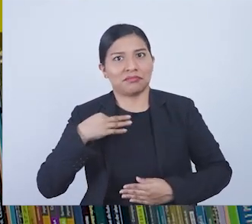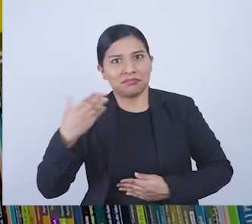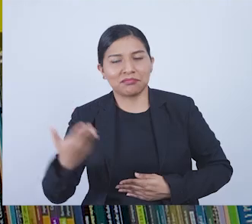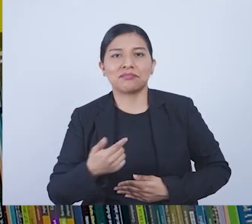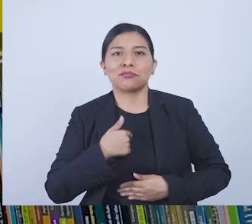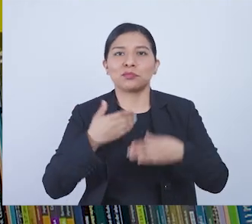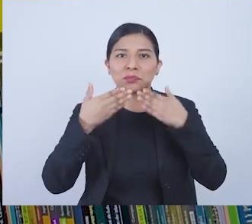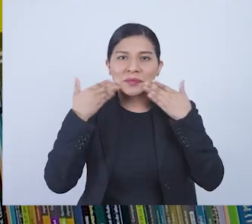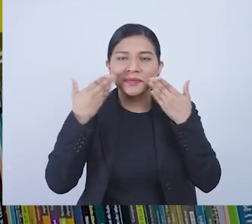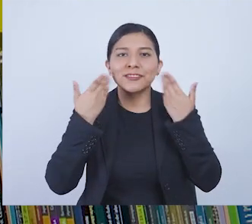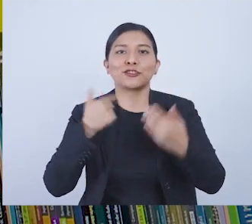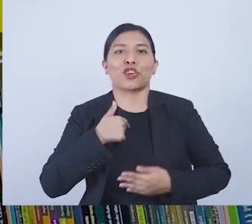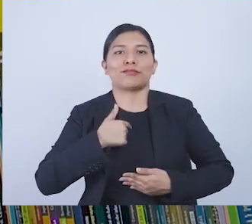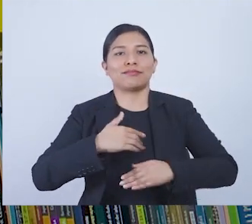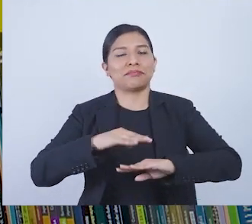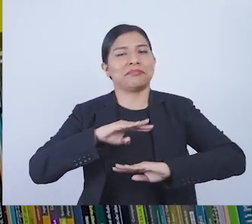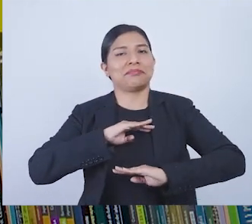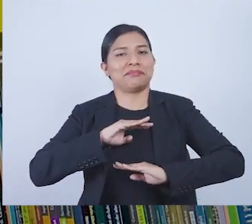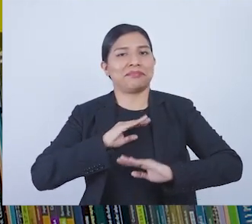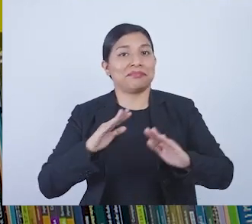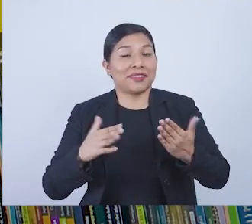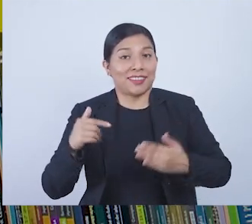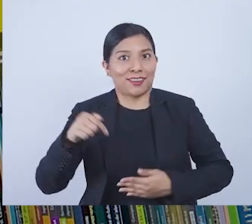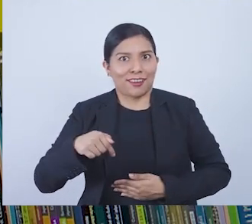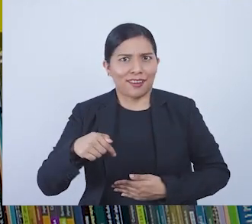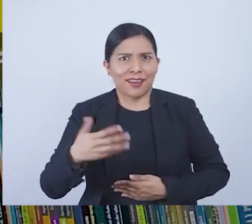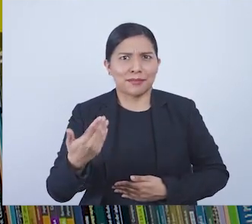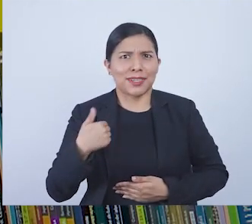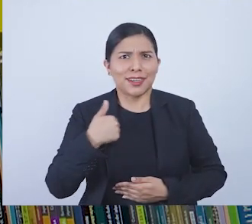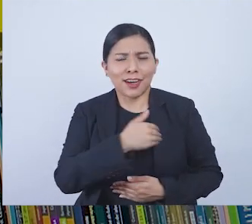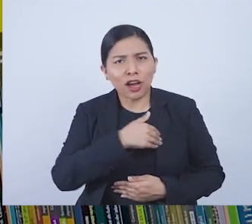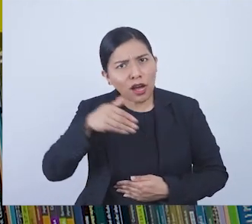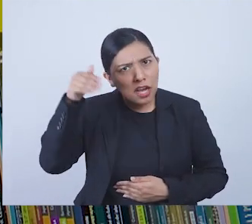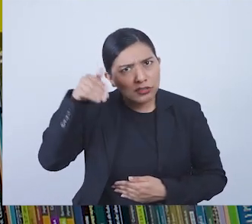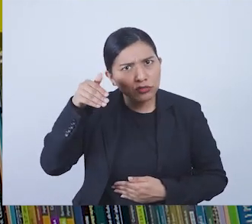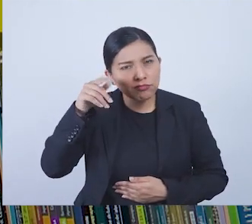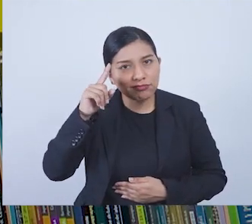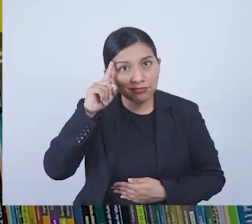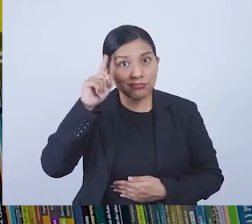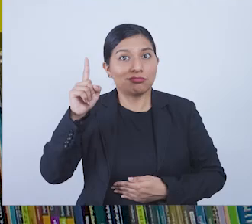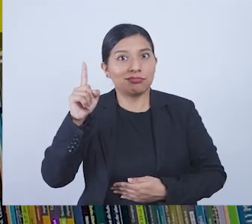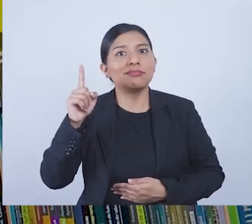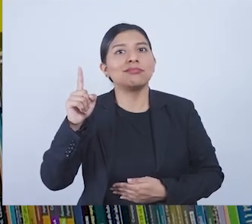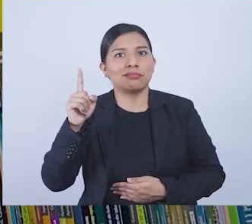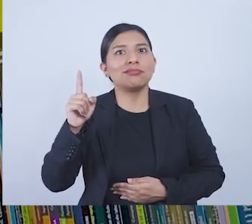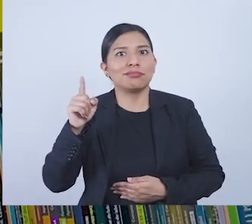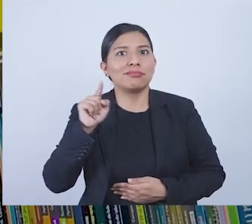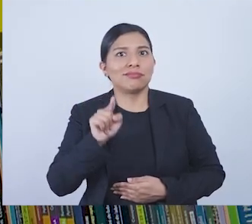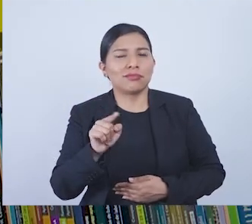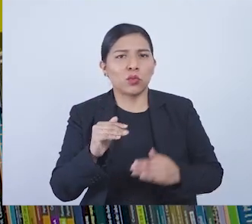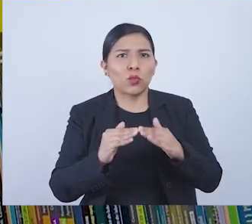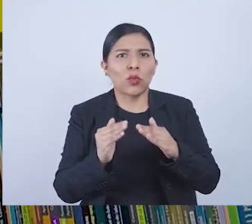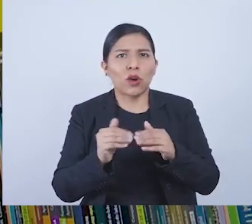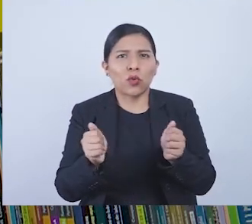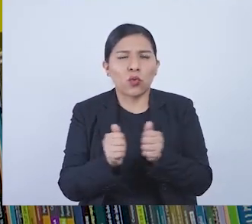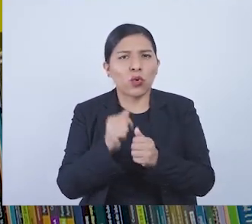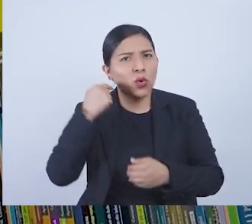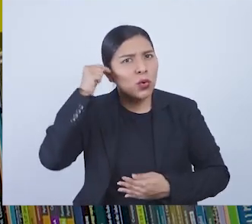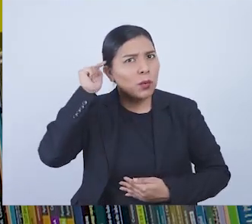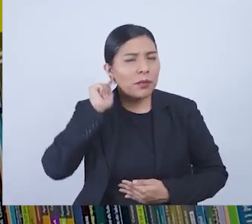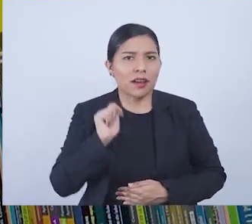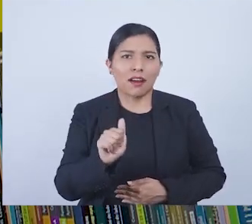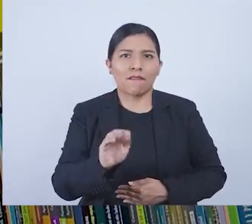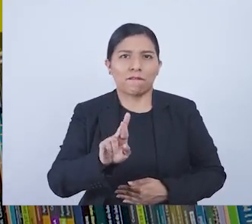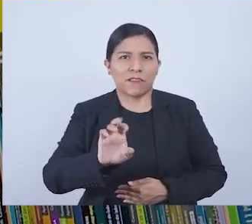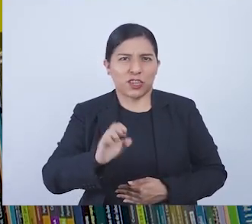contento y satisfecho por la iniciativa que ha tomado el Ministerio de Educación a través del licenciado Ábrego, y creo